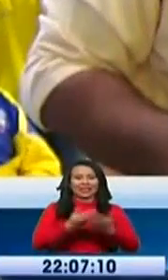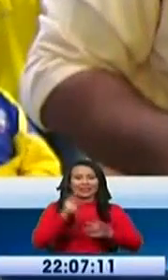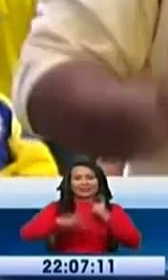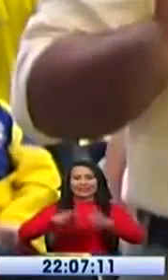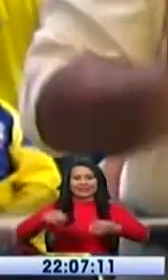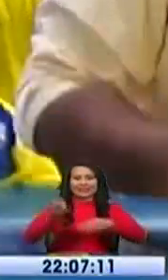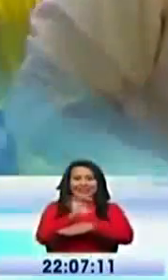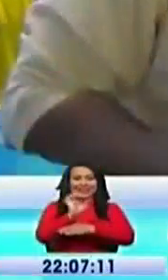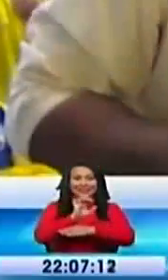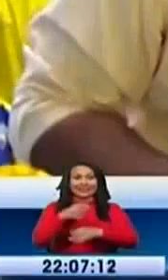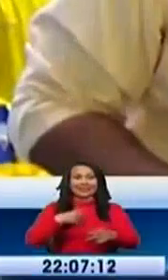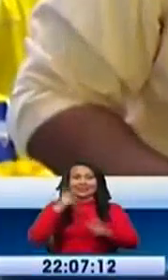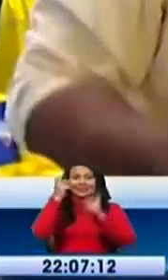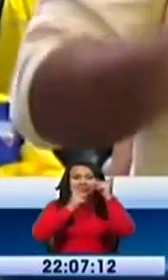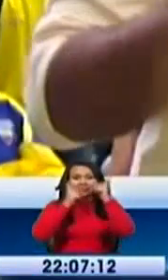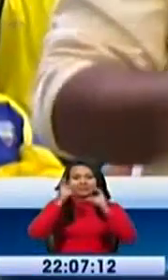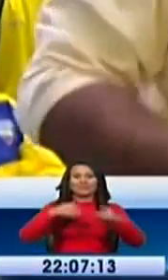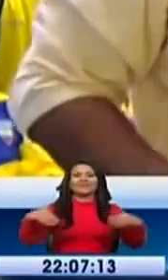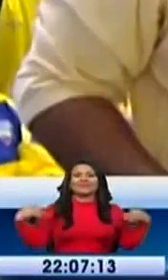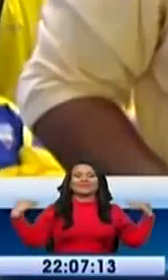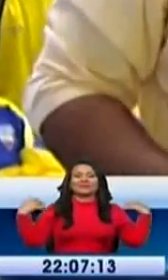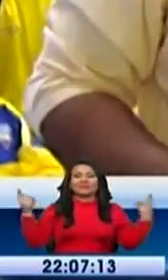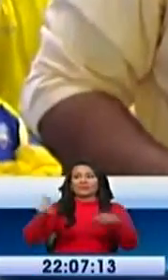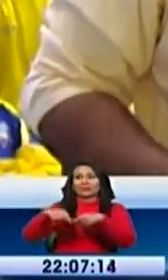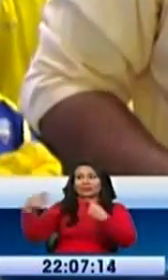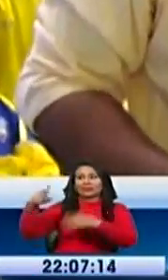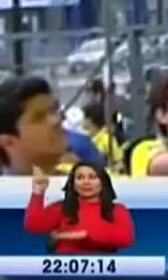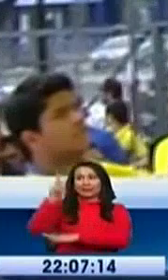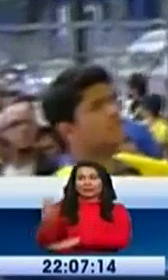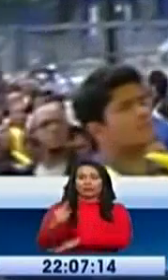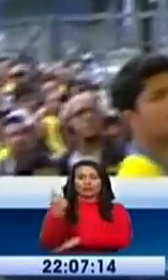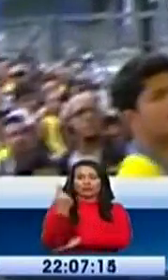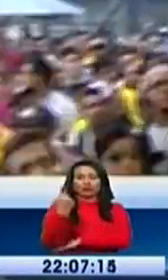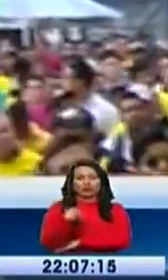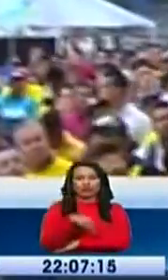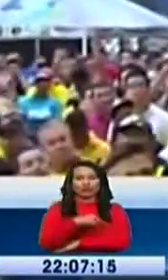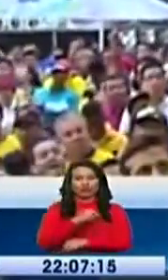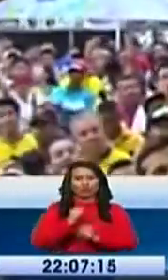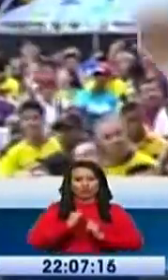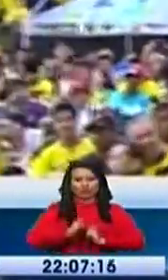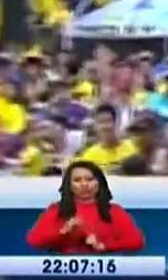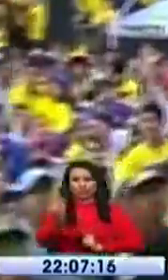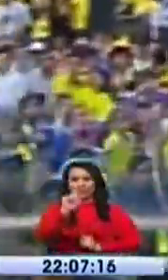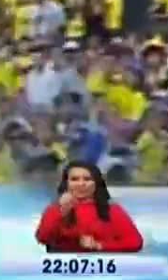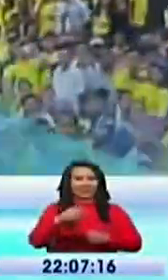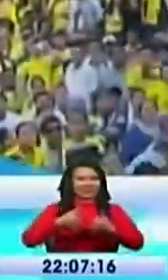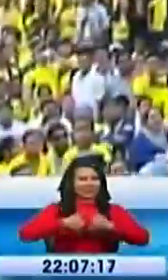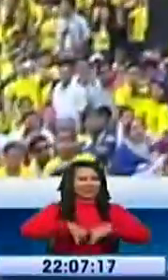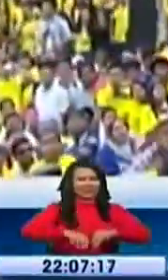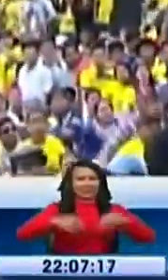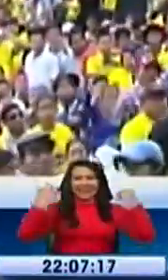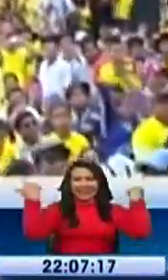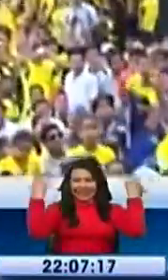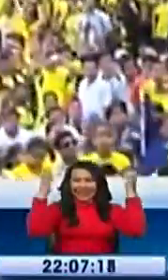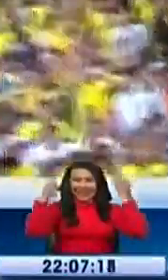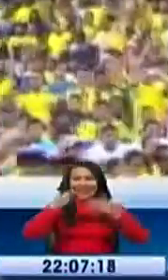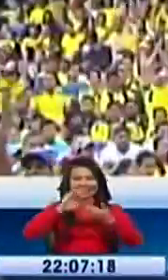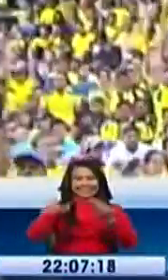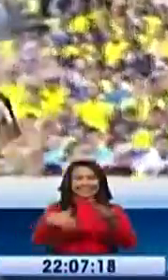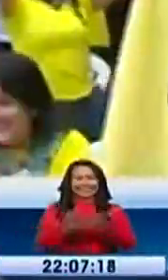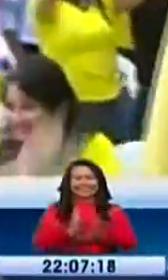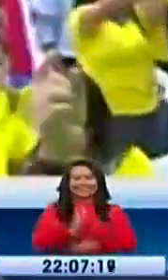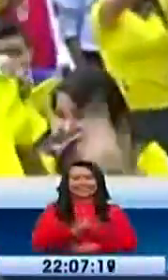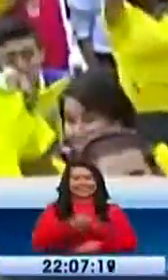Siquiera cuando el combinado vinotinto anotó su gol. El encuentro culminó y los fanáticos de nuestro combinado